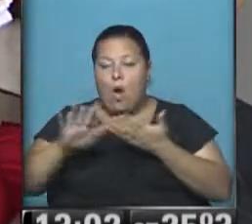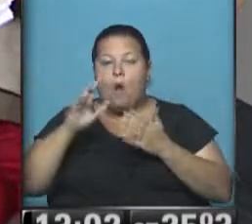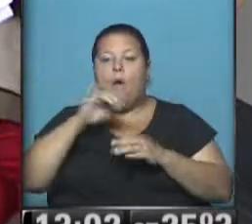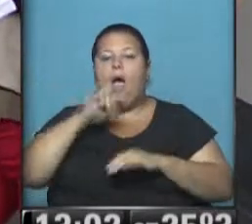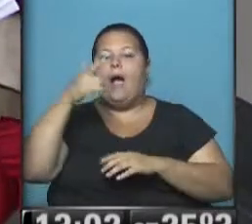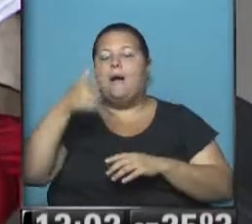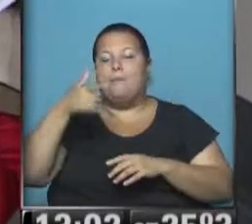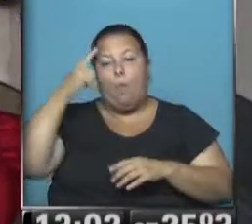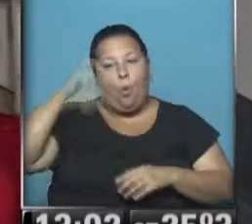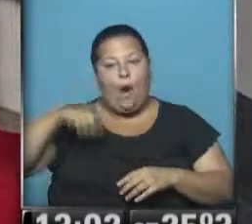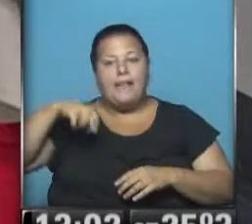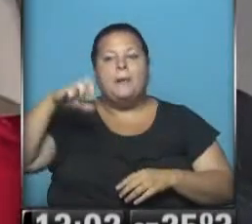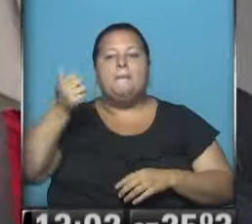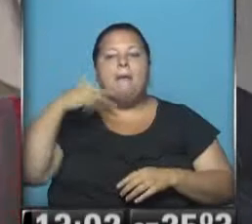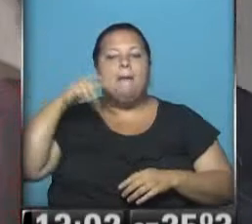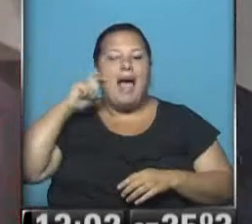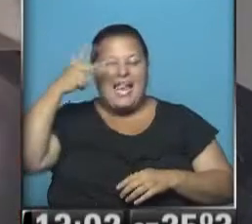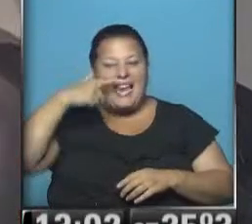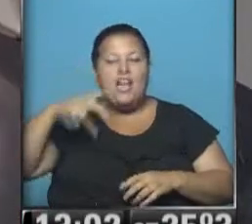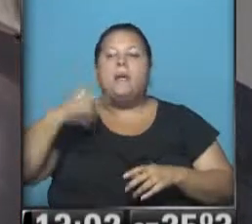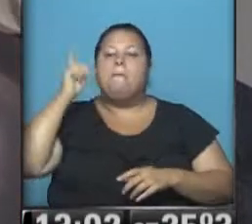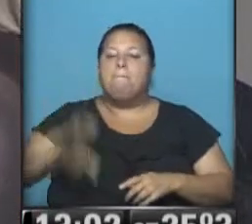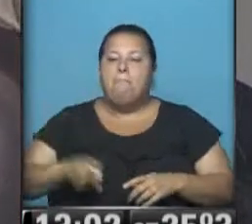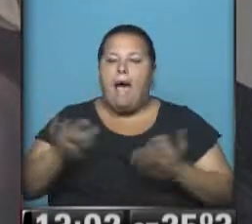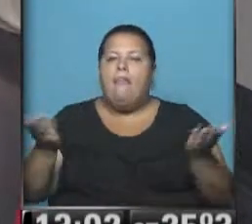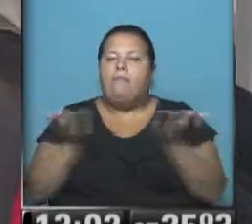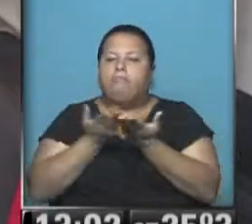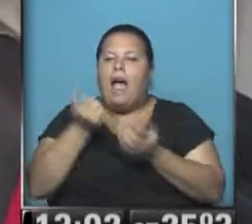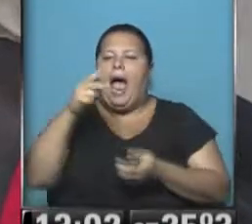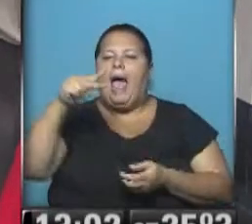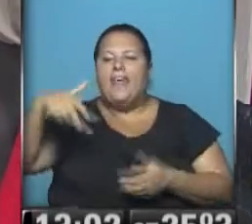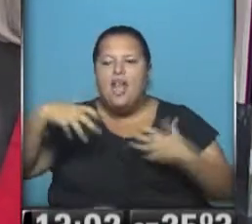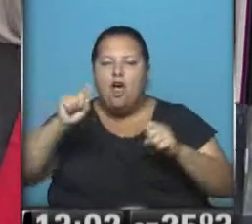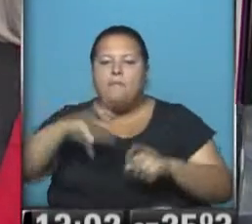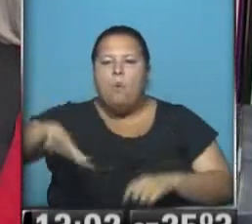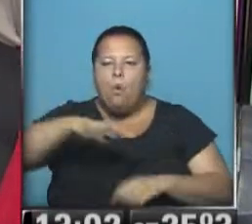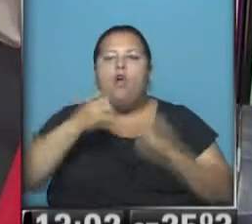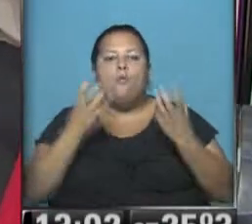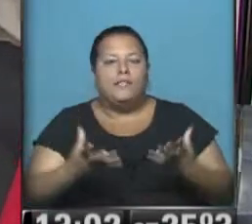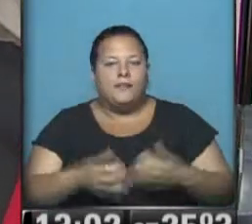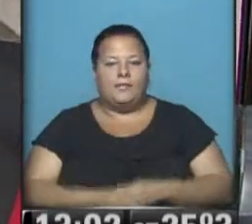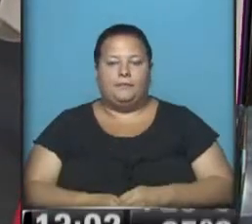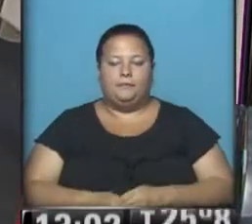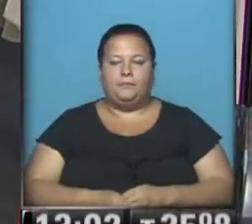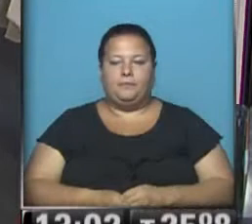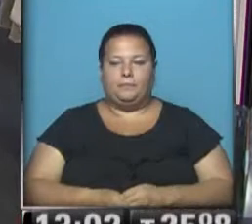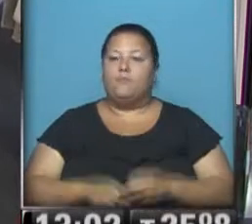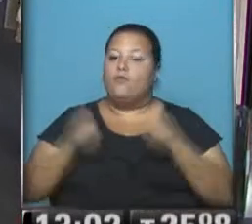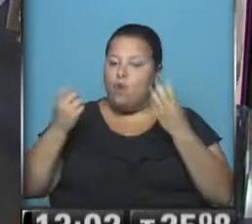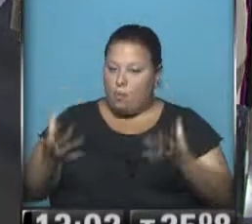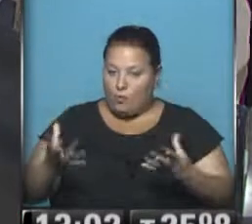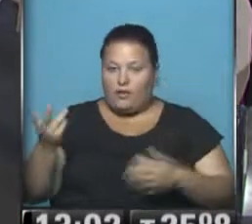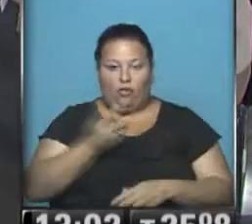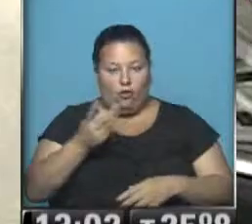jueza Palmaghini y la orden de cotejo, Ariel, de otro ADN que se encontró en el departamento. ¿Cómo te va? ¿Cómo estás,